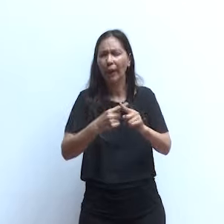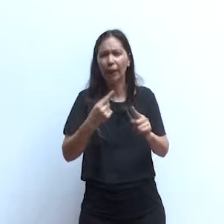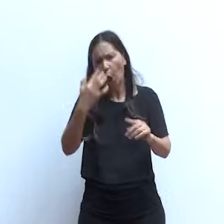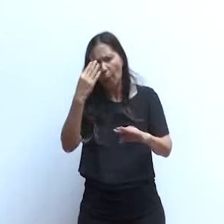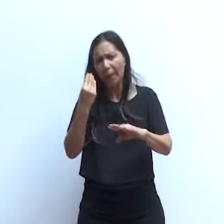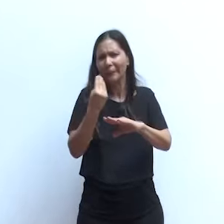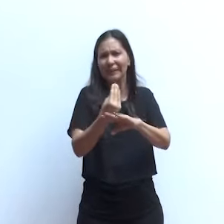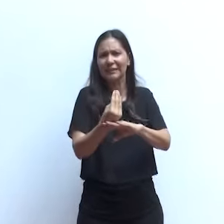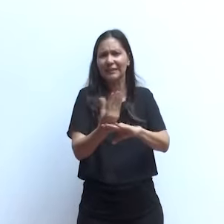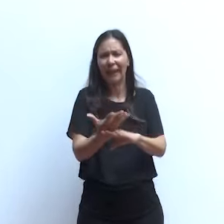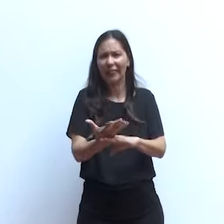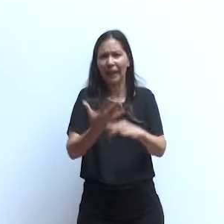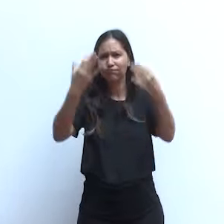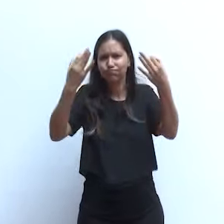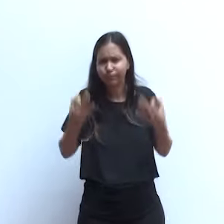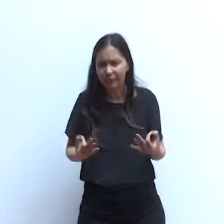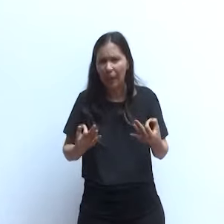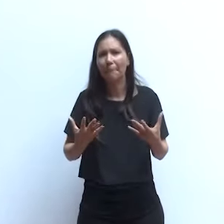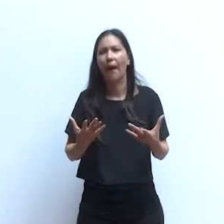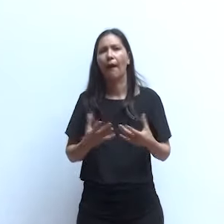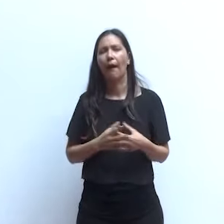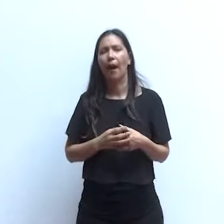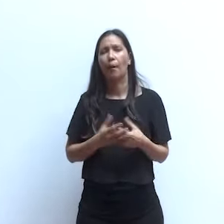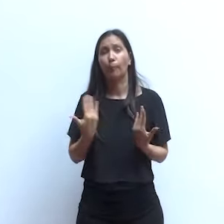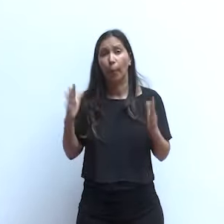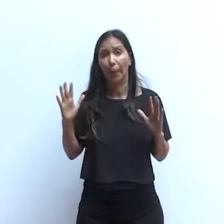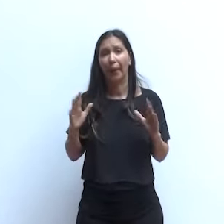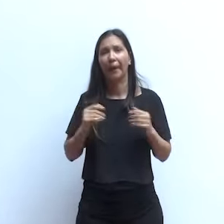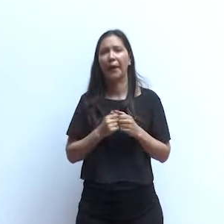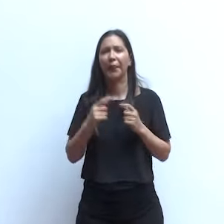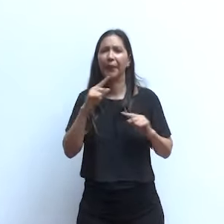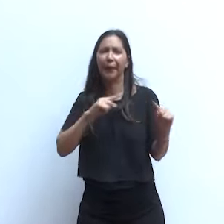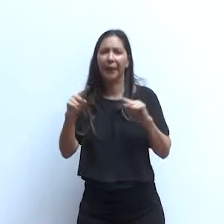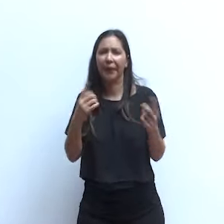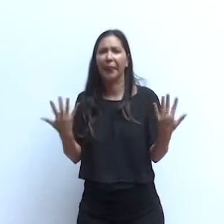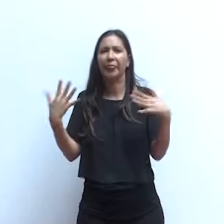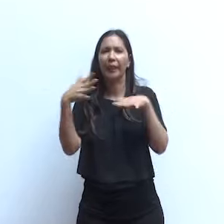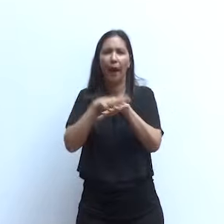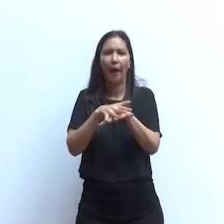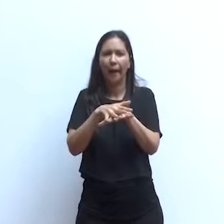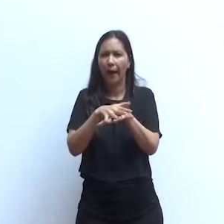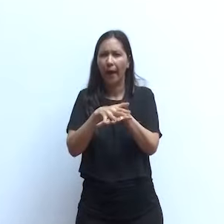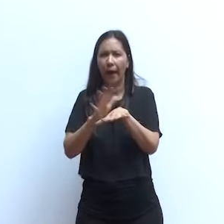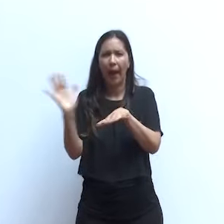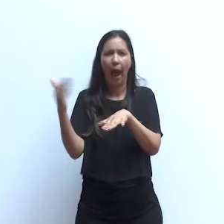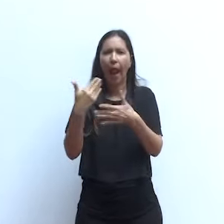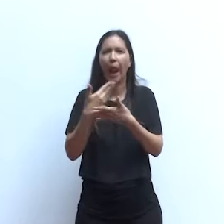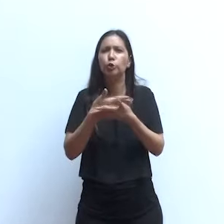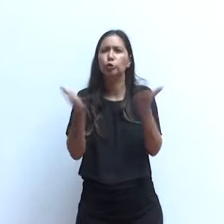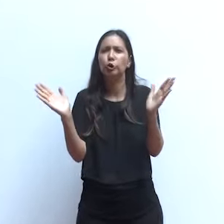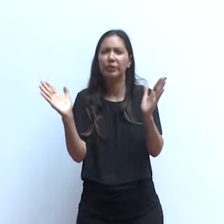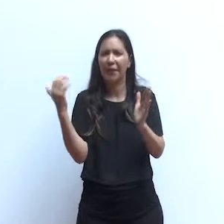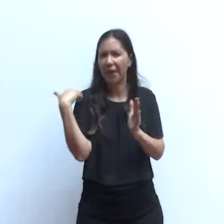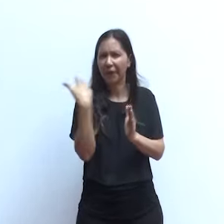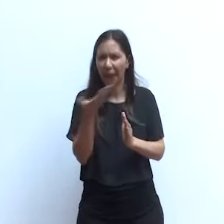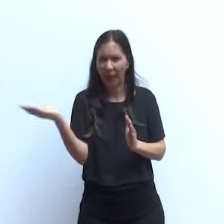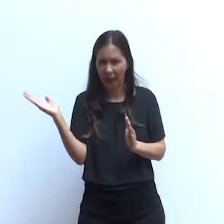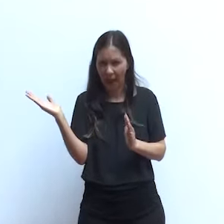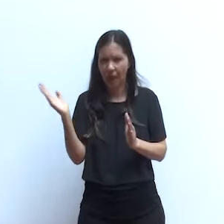potencia para ser capaz de dirigir de dirigir e integrar a a la sociedad no